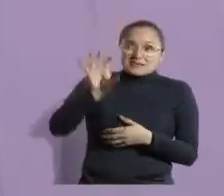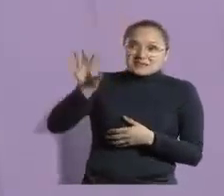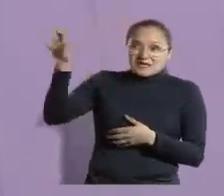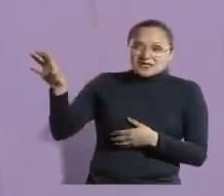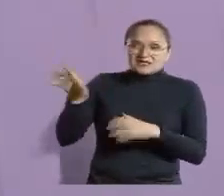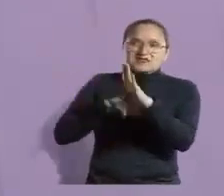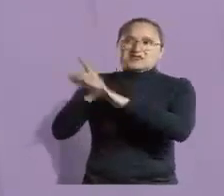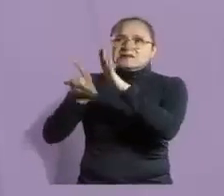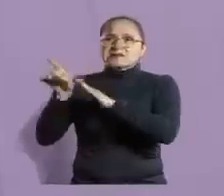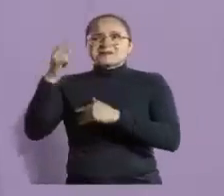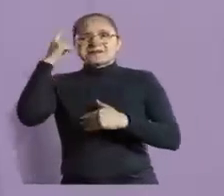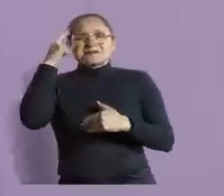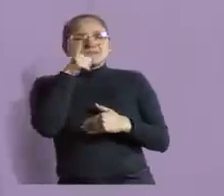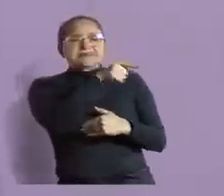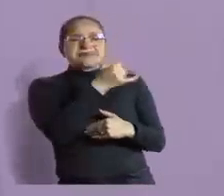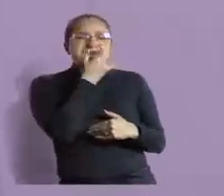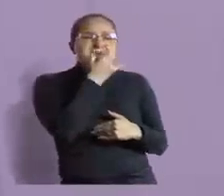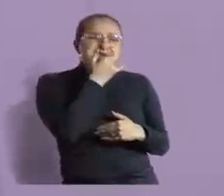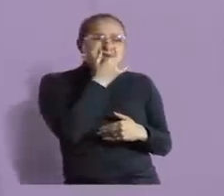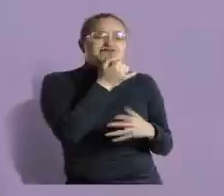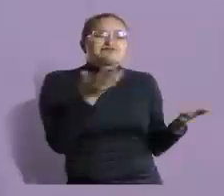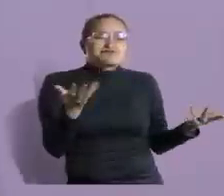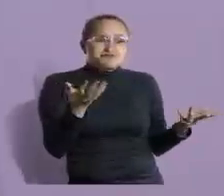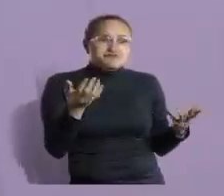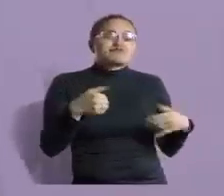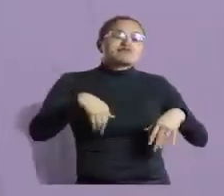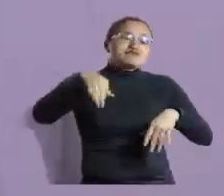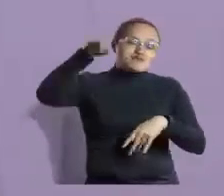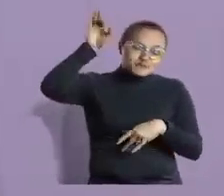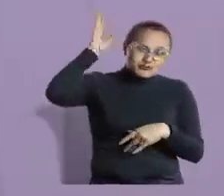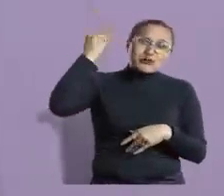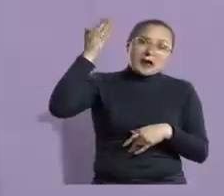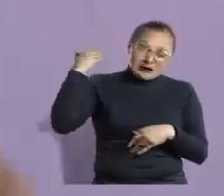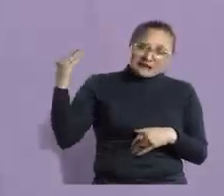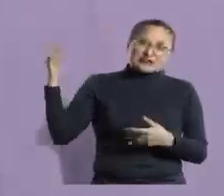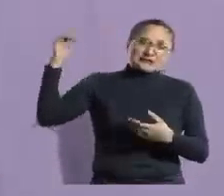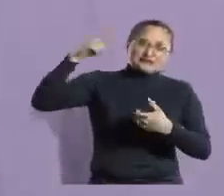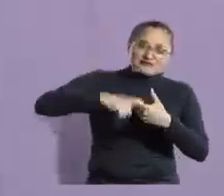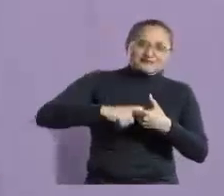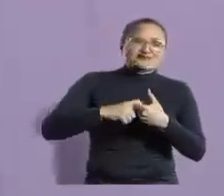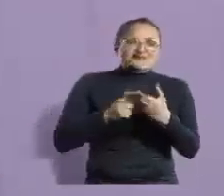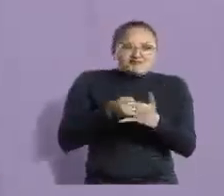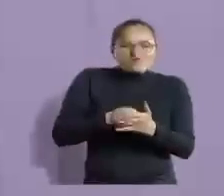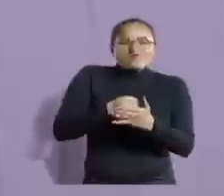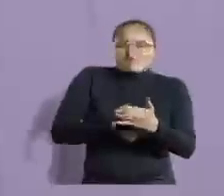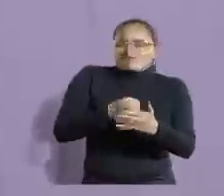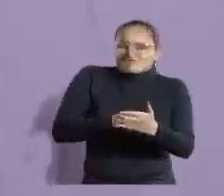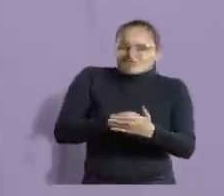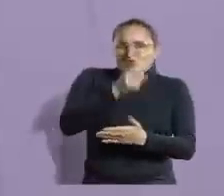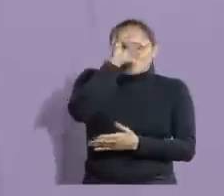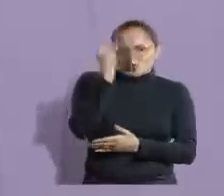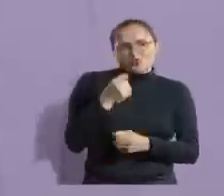que muchas y muchos de nosotros llegamos a asfaddes hace muchos años también y que esto es producto de toda esa lucha